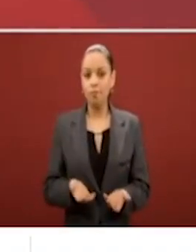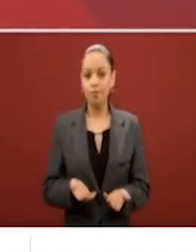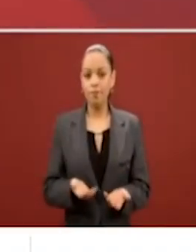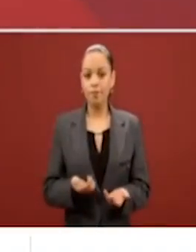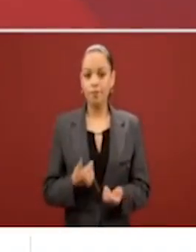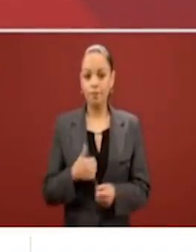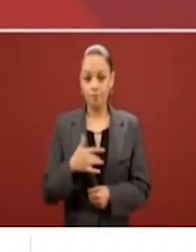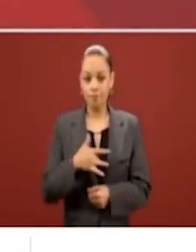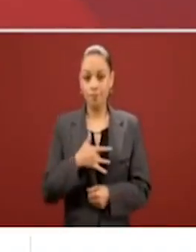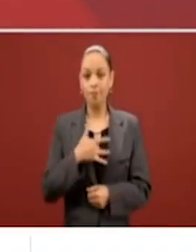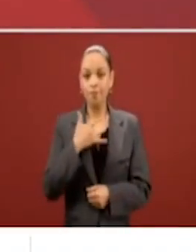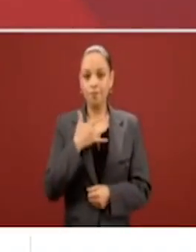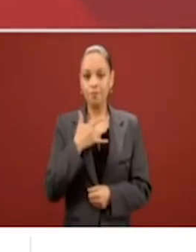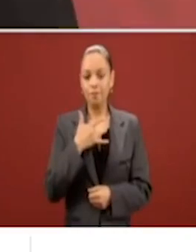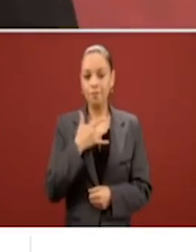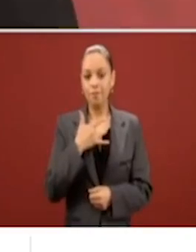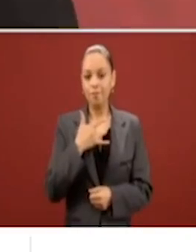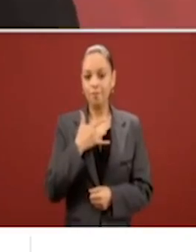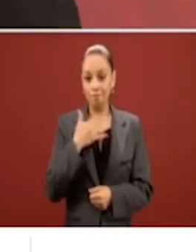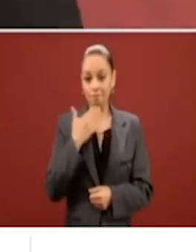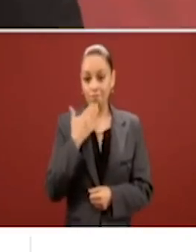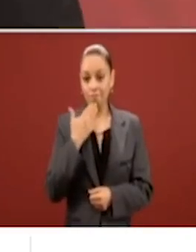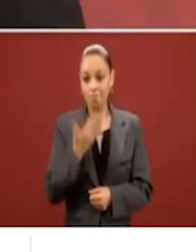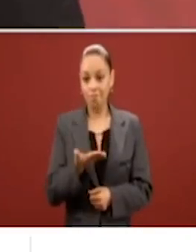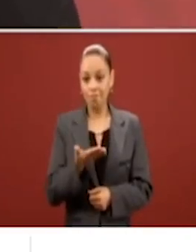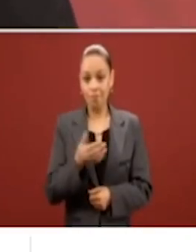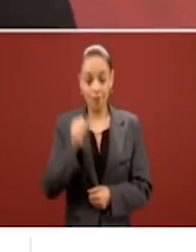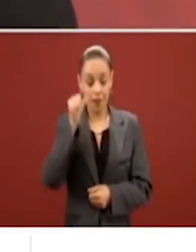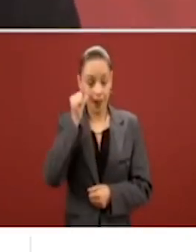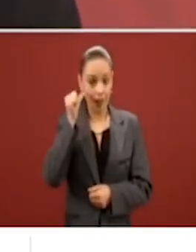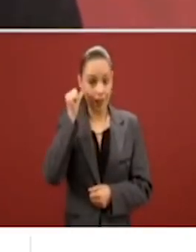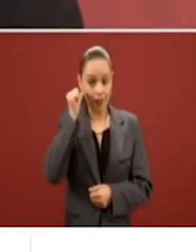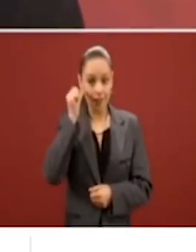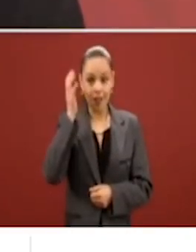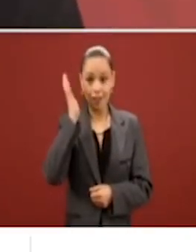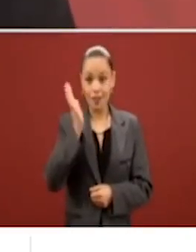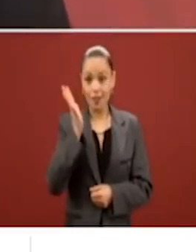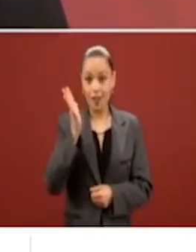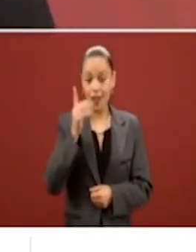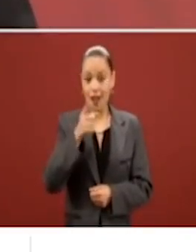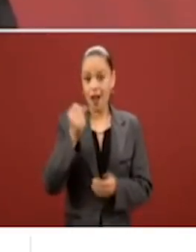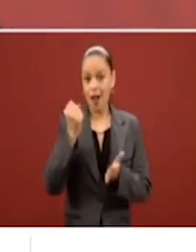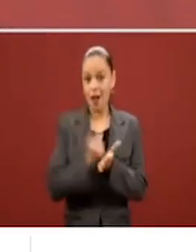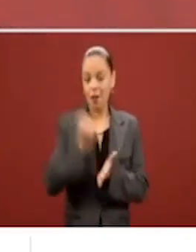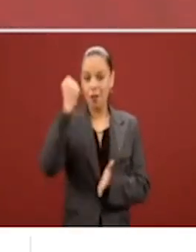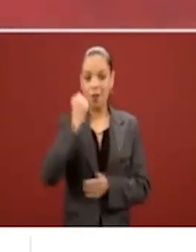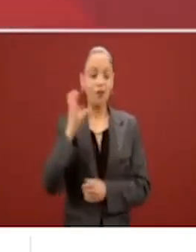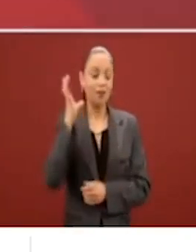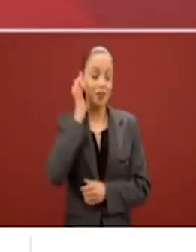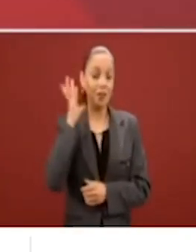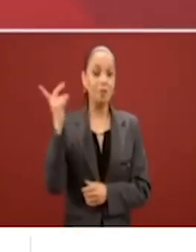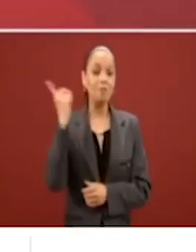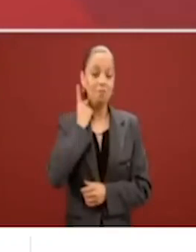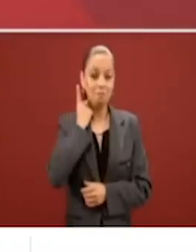Place es que se aprobó ayer en la Cámara de Diputados